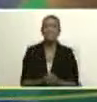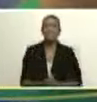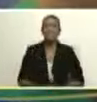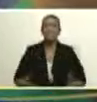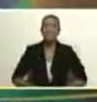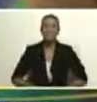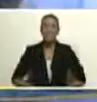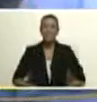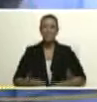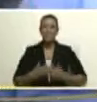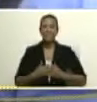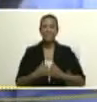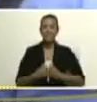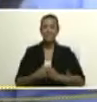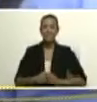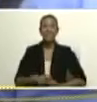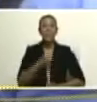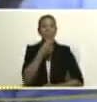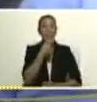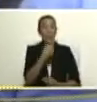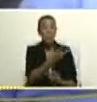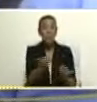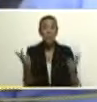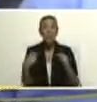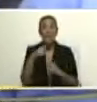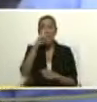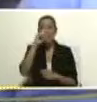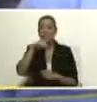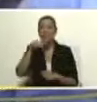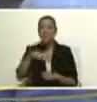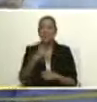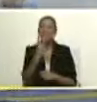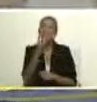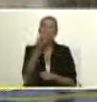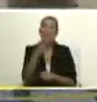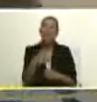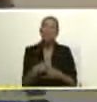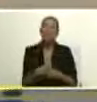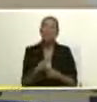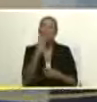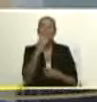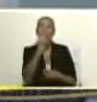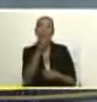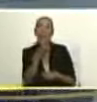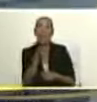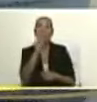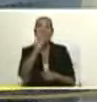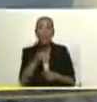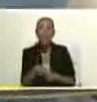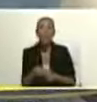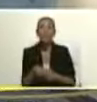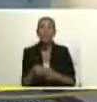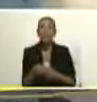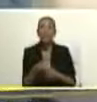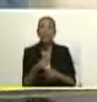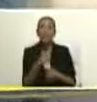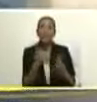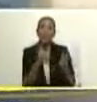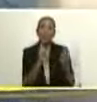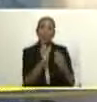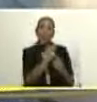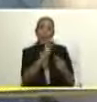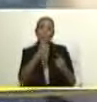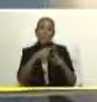Mira, Norma, qué bello. De ellos, demasiado. ¿Qué año es este? Segundo año, primer año. Primer año también. Varias secciones